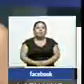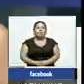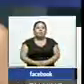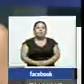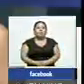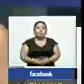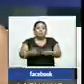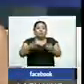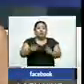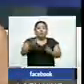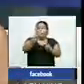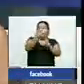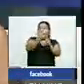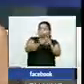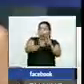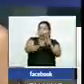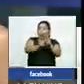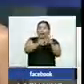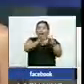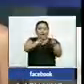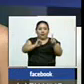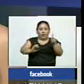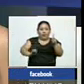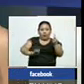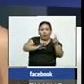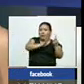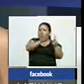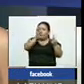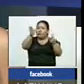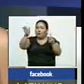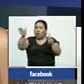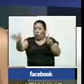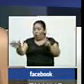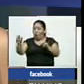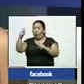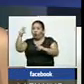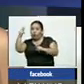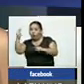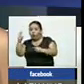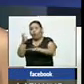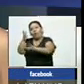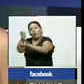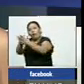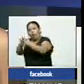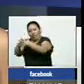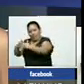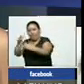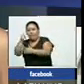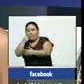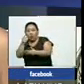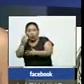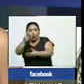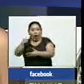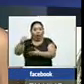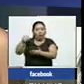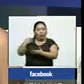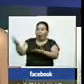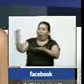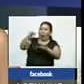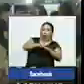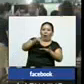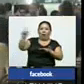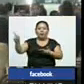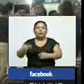Y un salvadoreño regresó a Estados Unidos tras dos años de haber sido deportado. La historia se la presentamos a continuación.